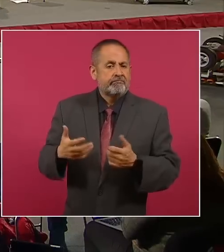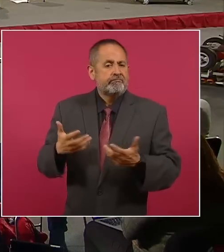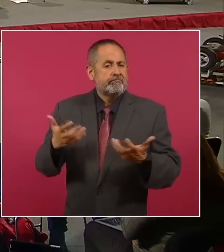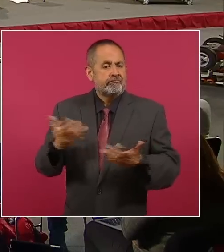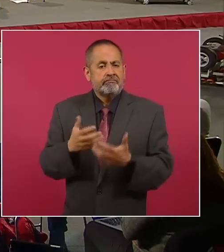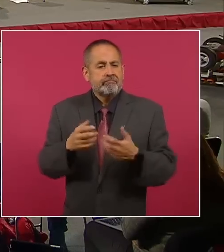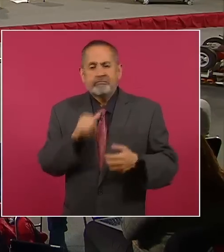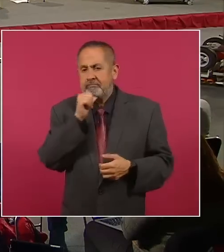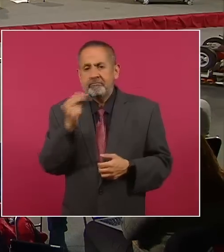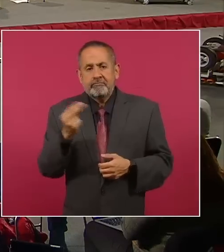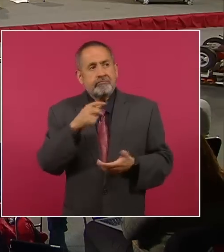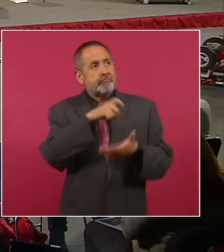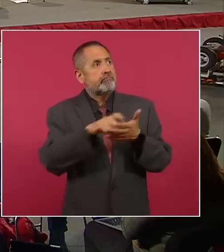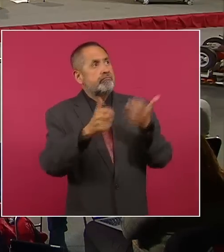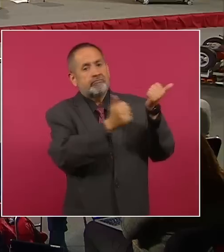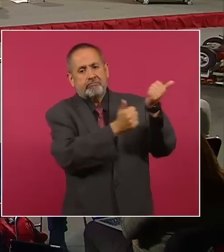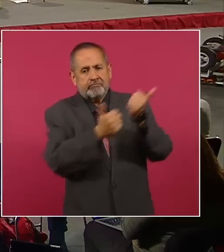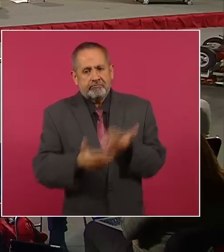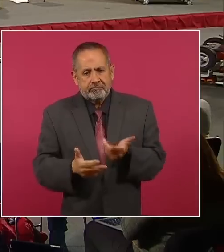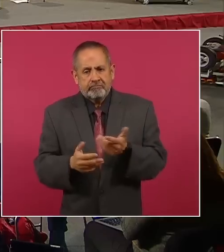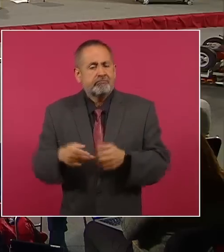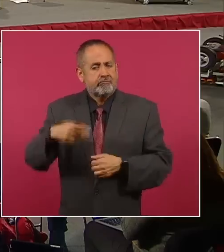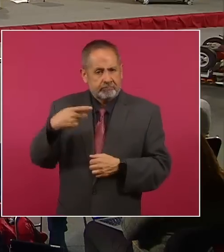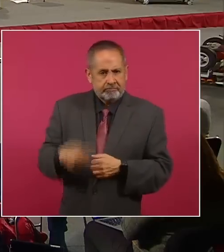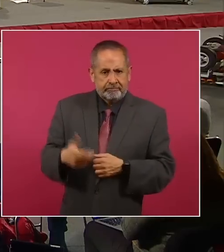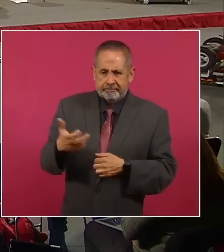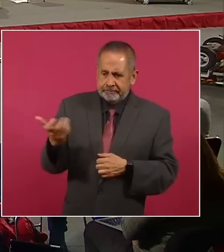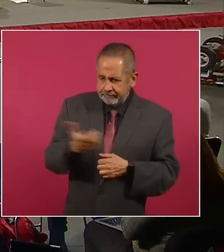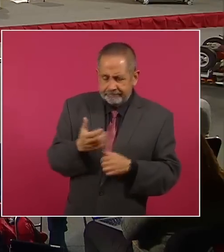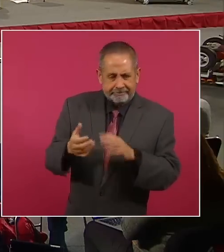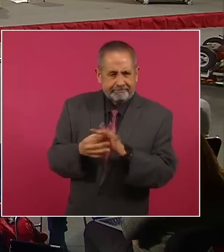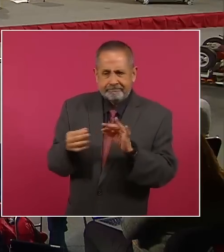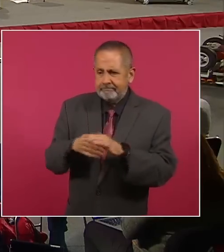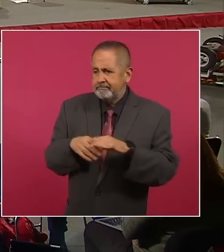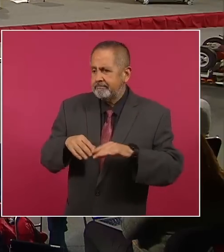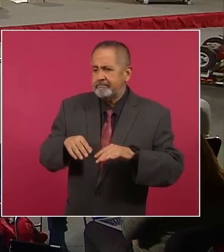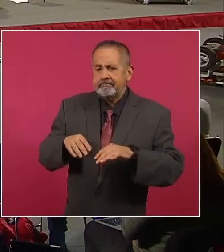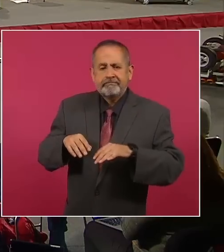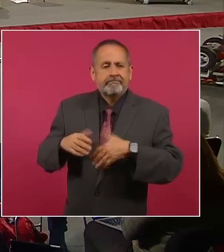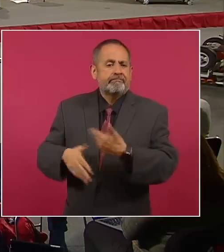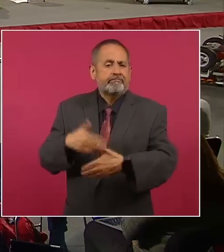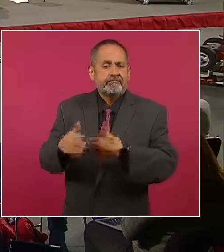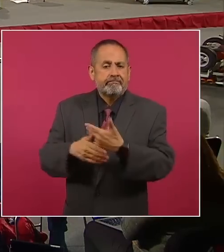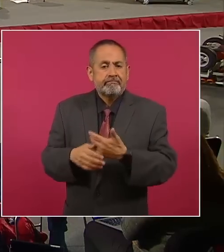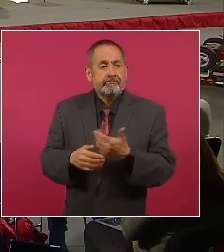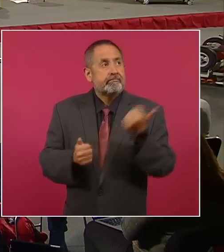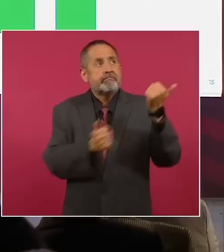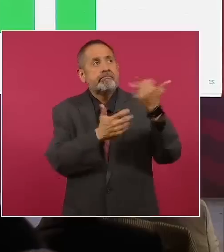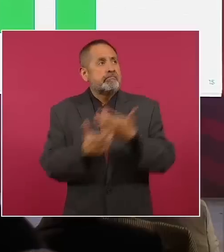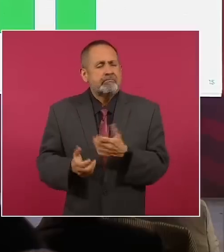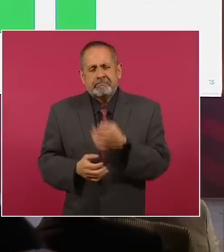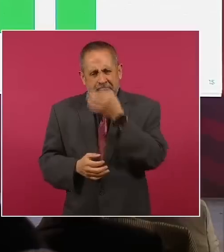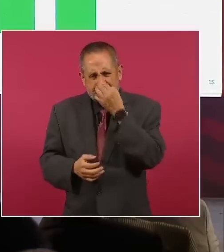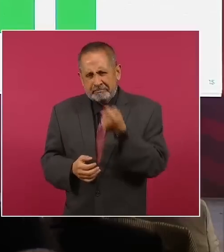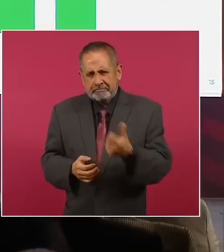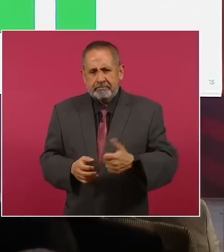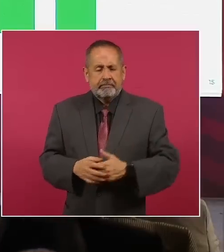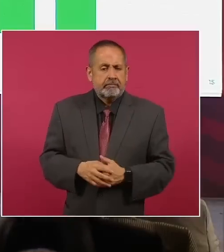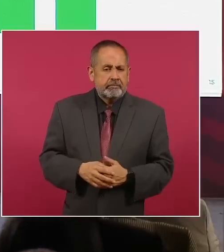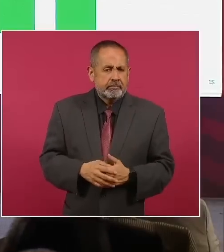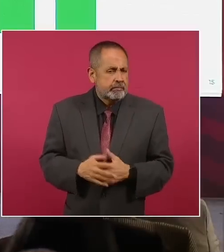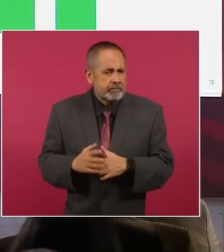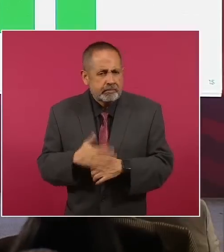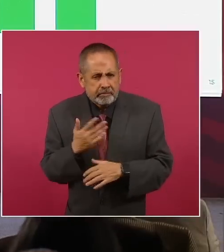país. Ya sería muy marginal totalmente la importación. Este cuadro, ¿cómo se